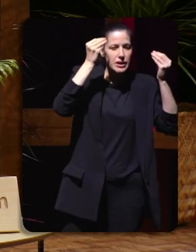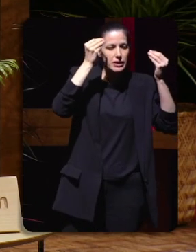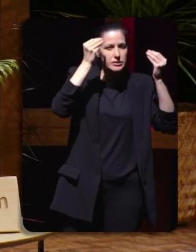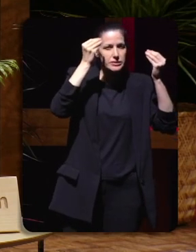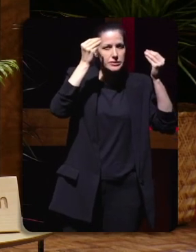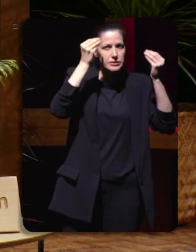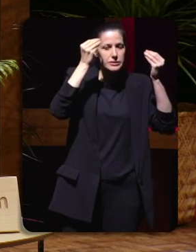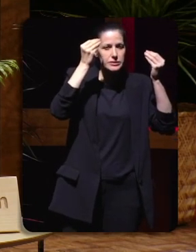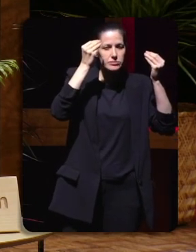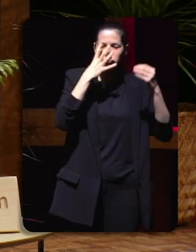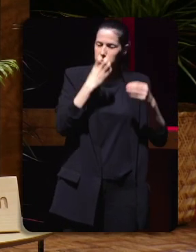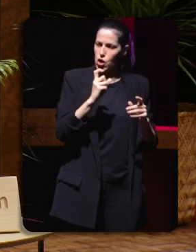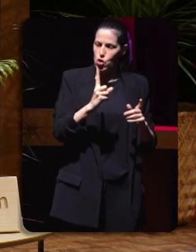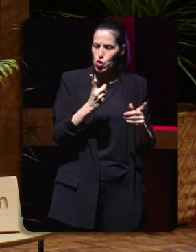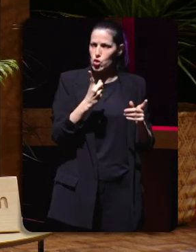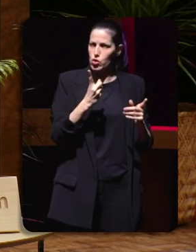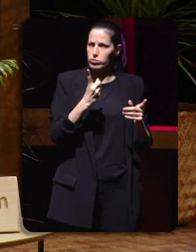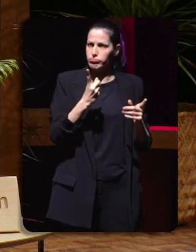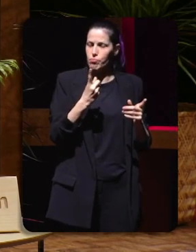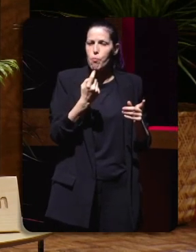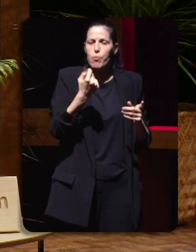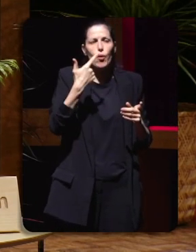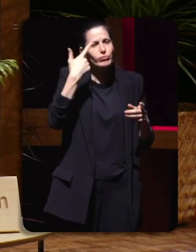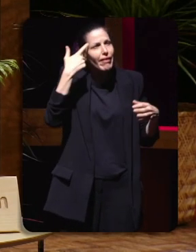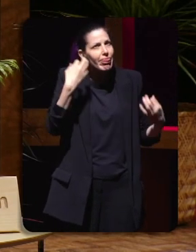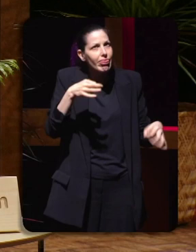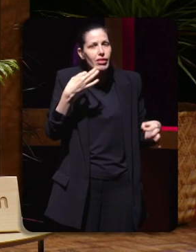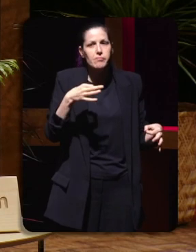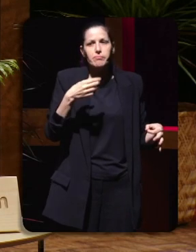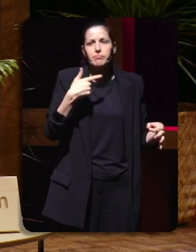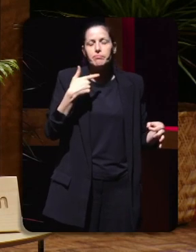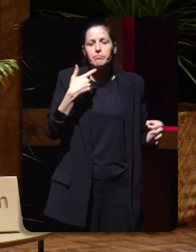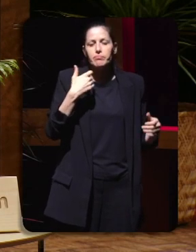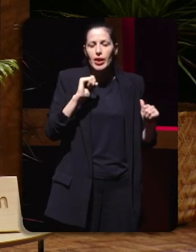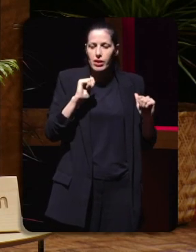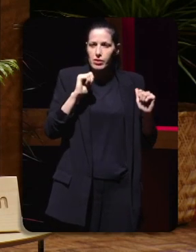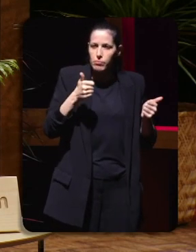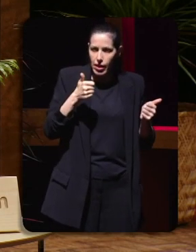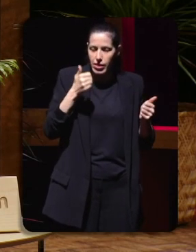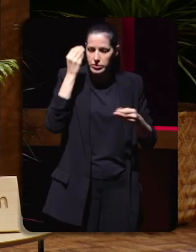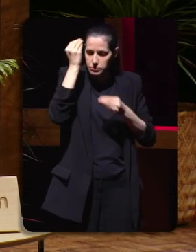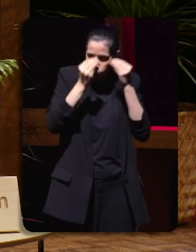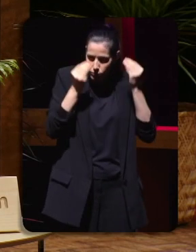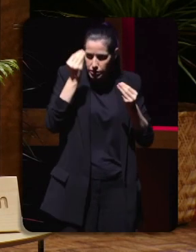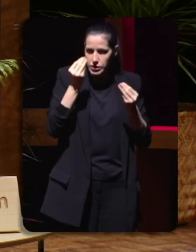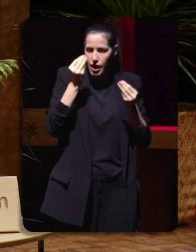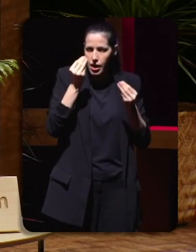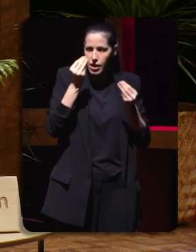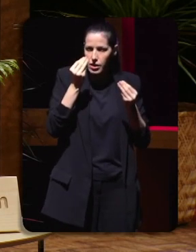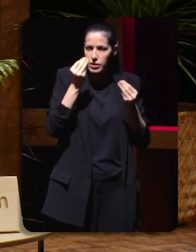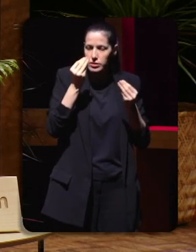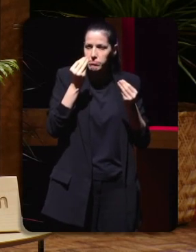con un ejercicio intelectual casi preciso y científico pues